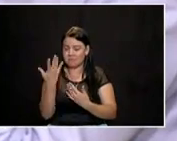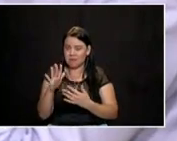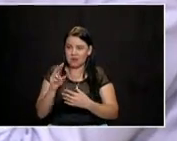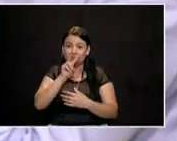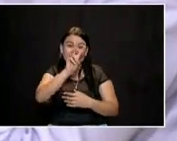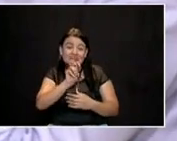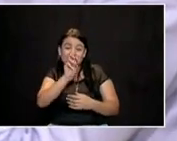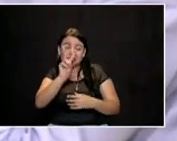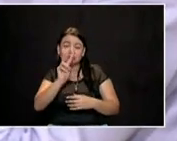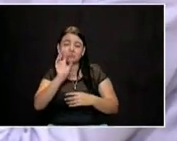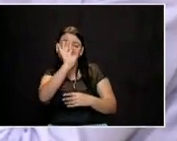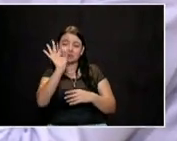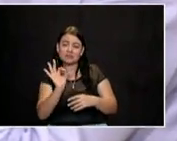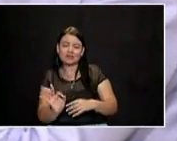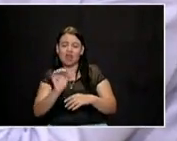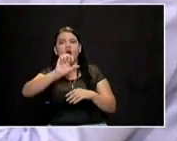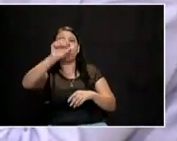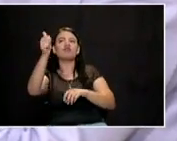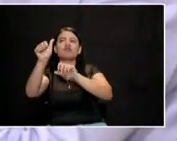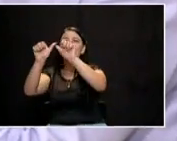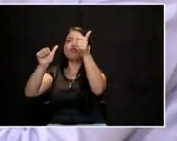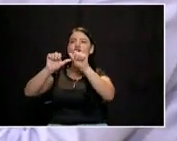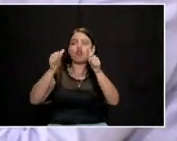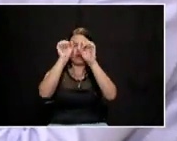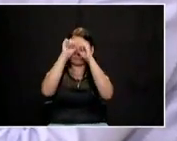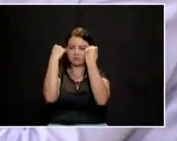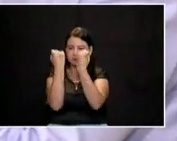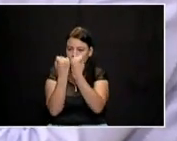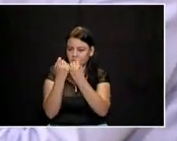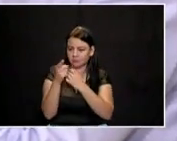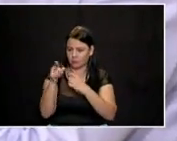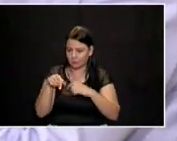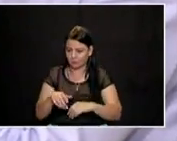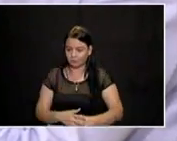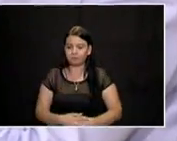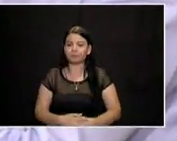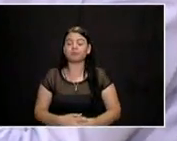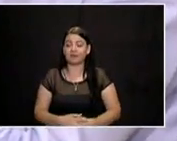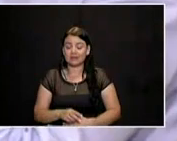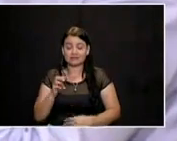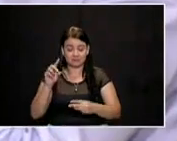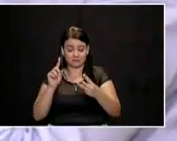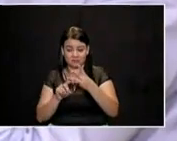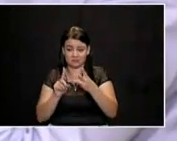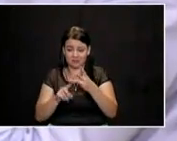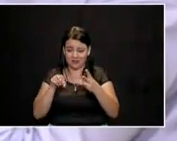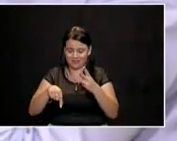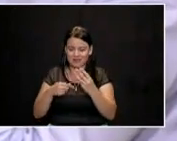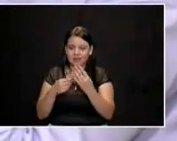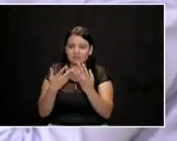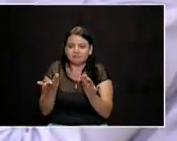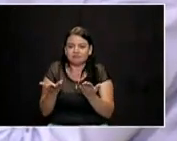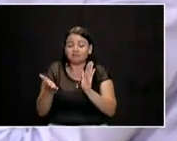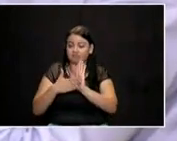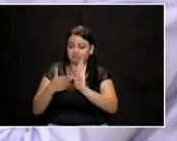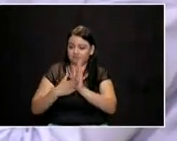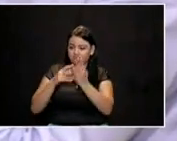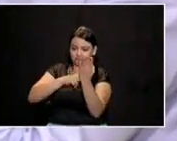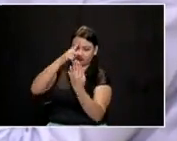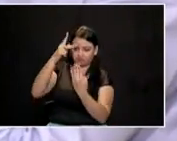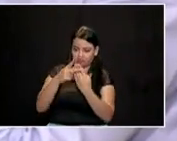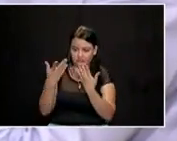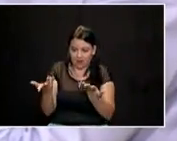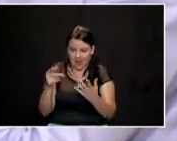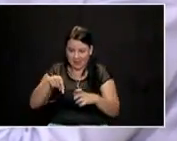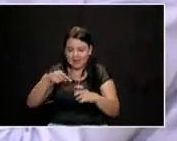Valle de Aburrá. Segundo, un plan masivo de construcción de obras públicas. Tercero, nuestra propuesta de generación de empleo a base